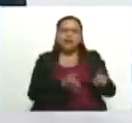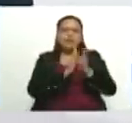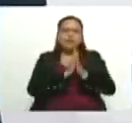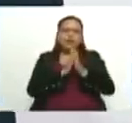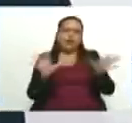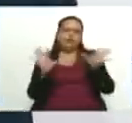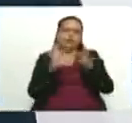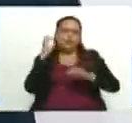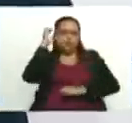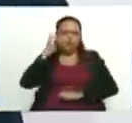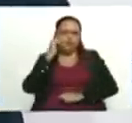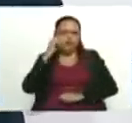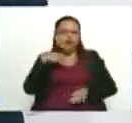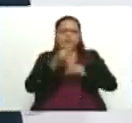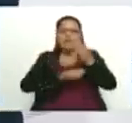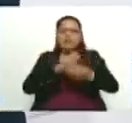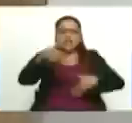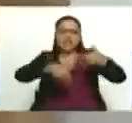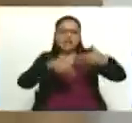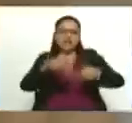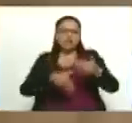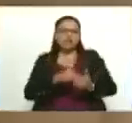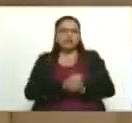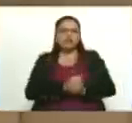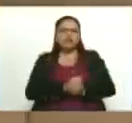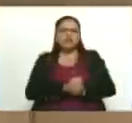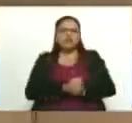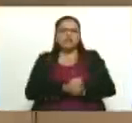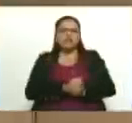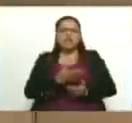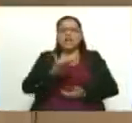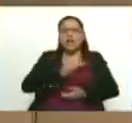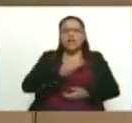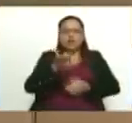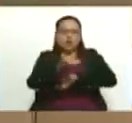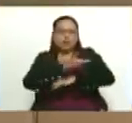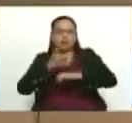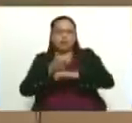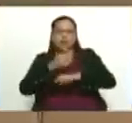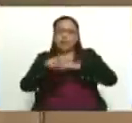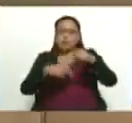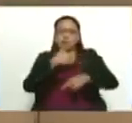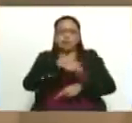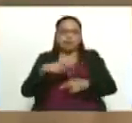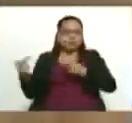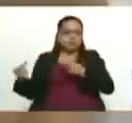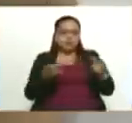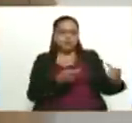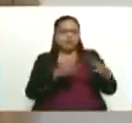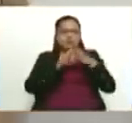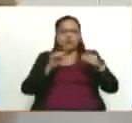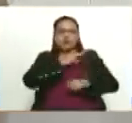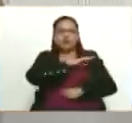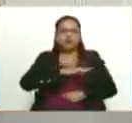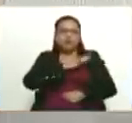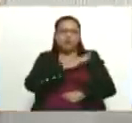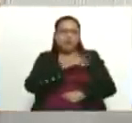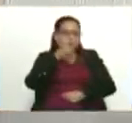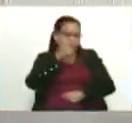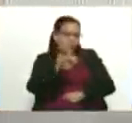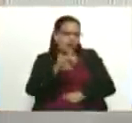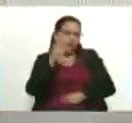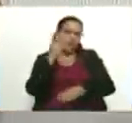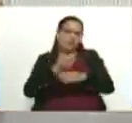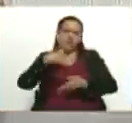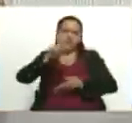Europea para las elecciones de alcaldes y de gobernadores. Y los invitamos. Y como toda misión de observación, tuvieron que